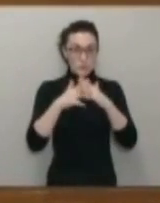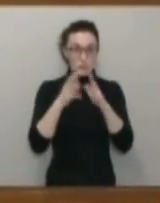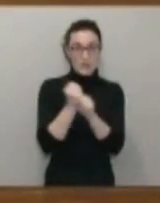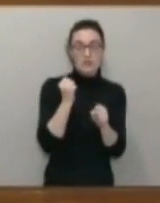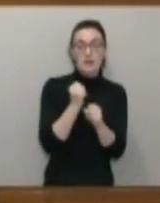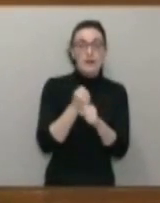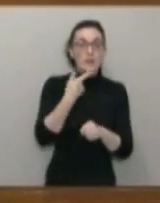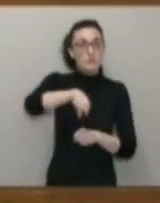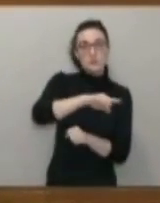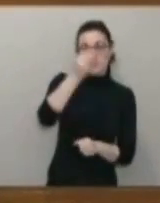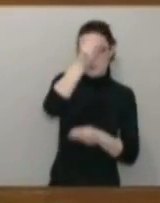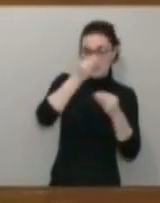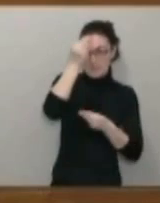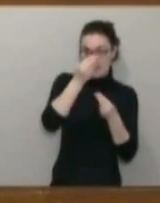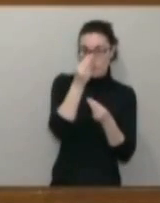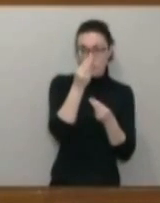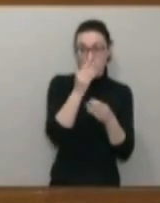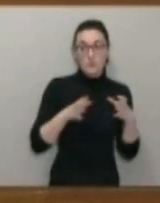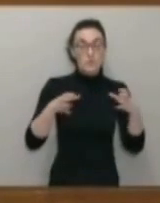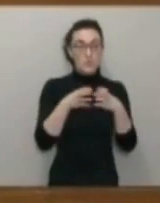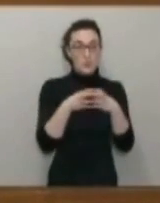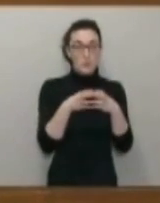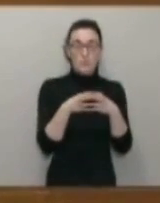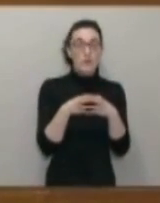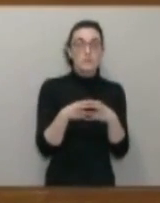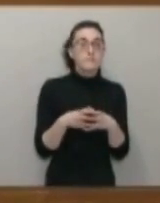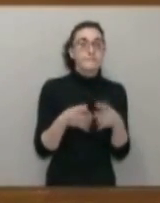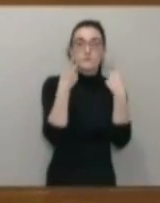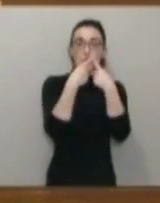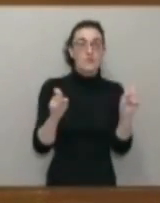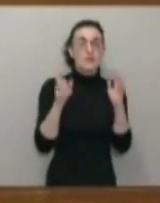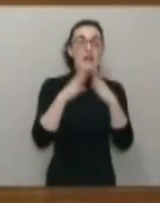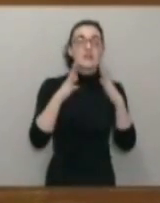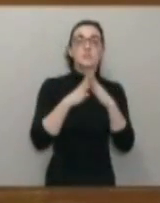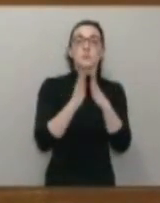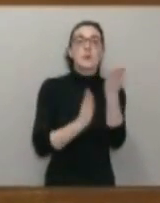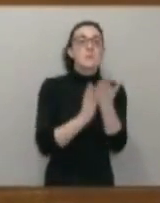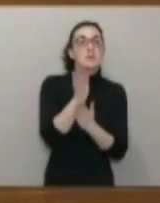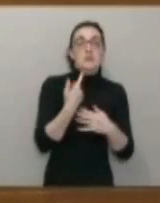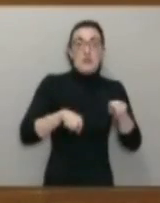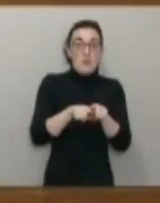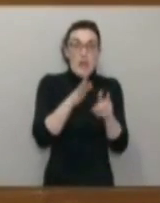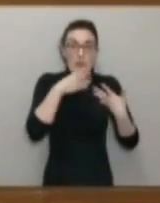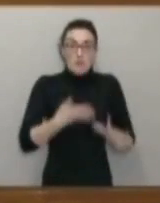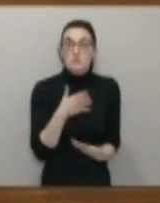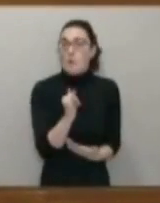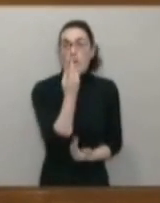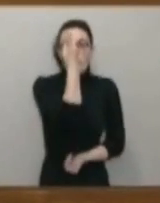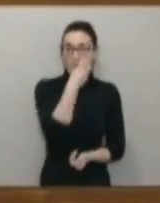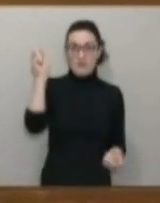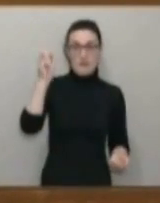trabajo, entendemos, en nuestro grupo, que no es necesario una estructura permanente como la que sustenta este organismo.